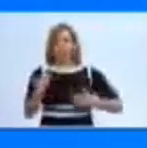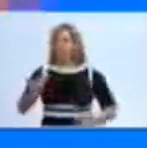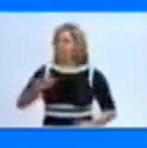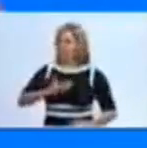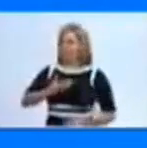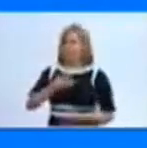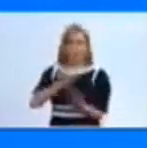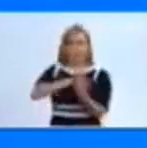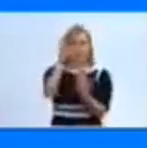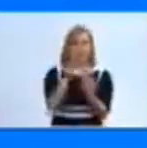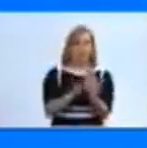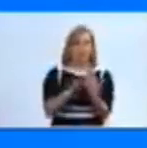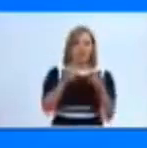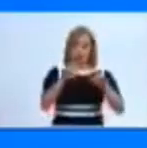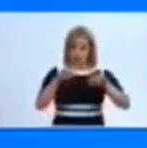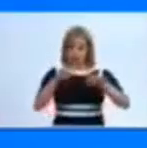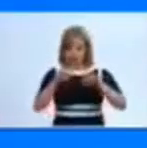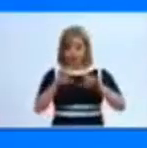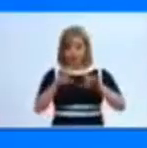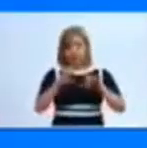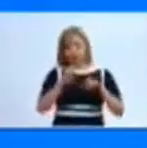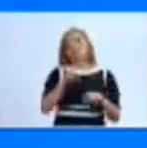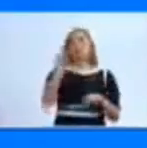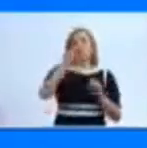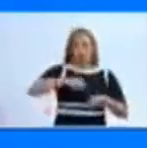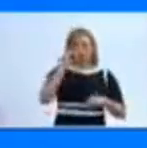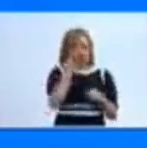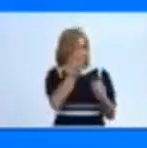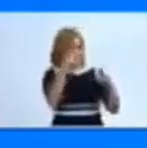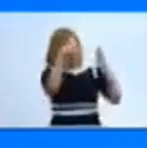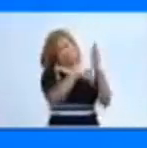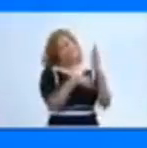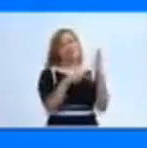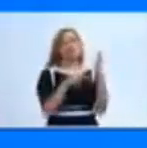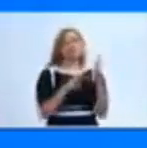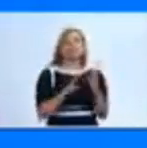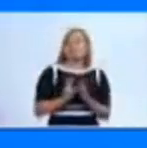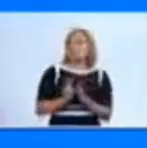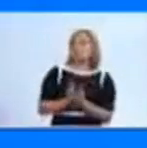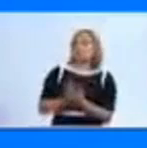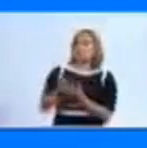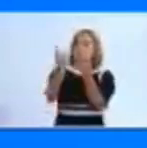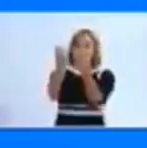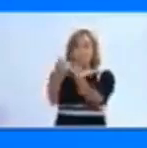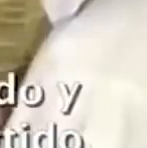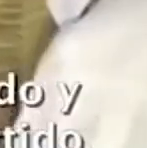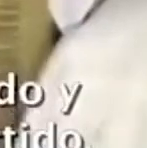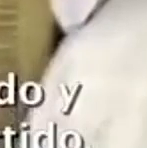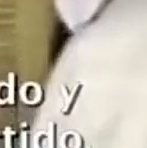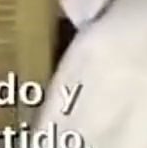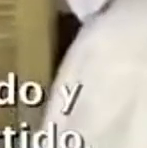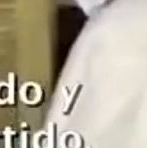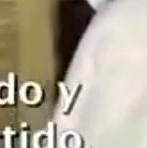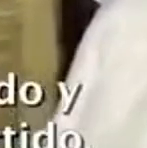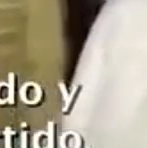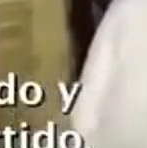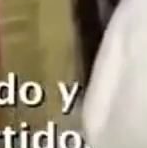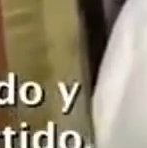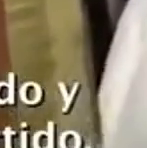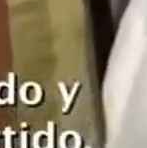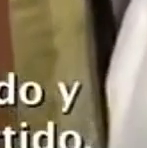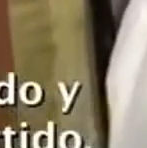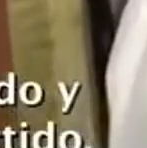puedes encontrar en nuestro sitio web. Tenemos un montón de proyectos, incluyendo financiamiento para agricultores. Pero también ha habido